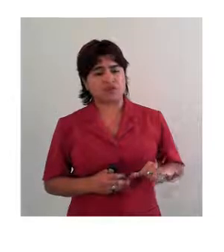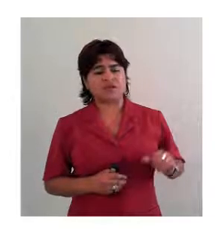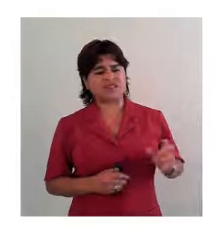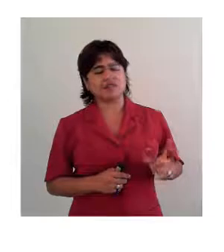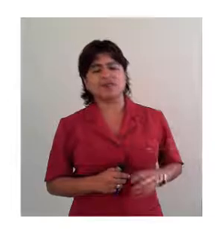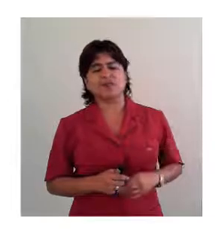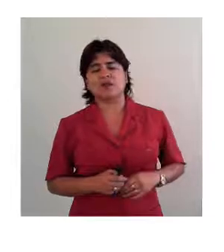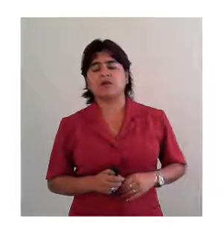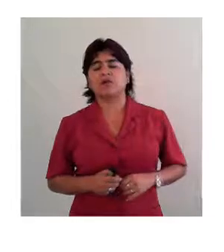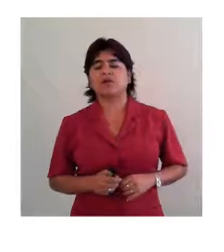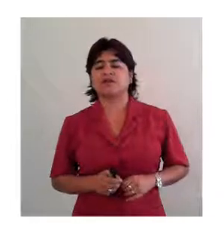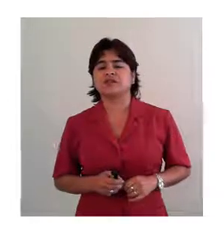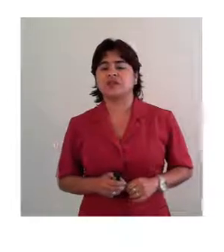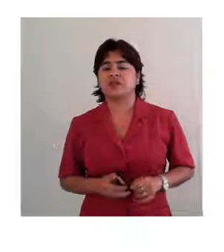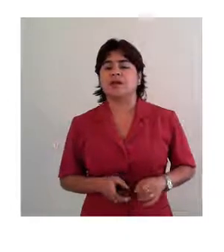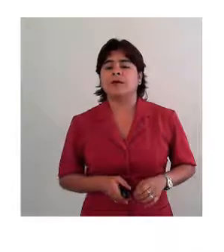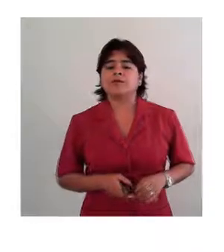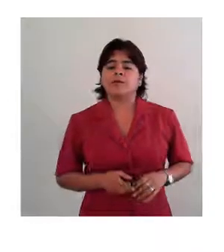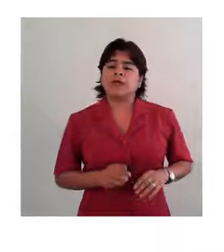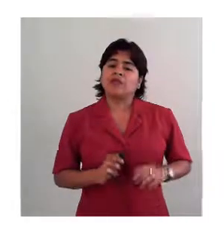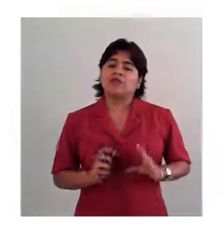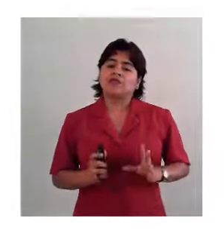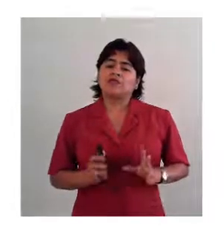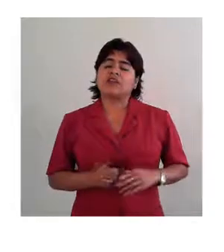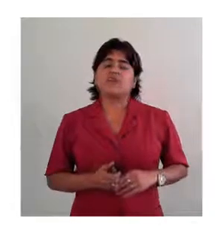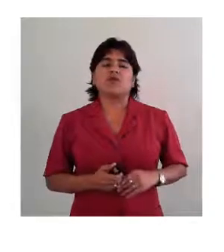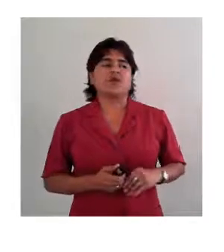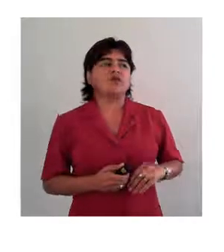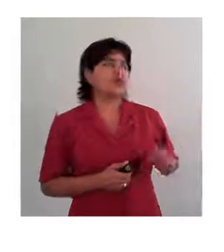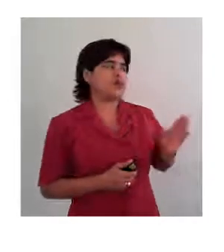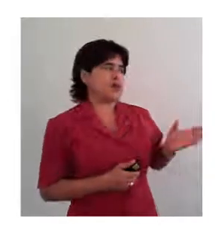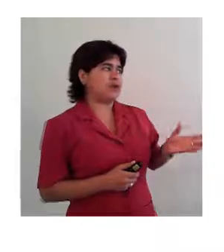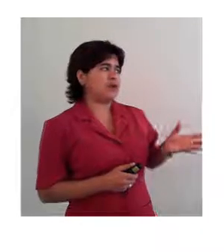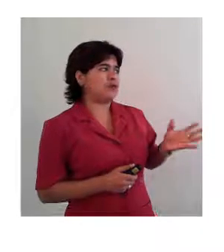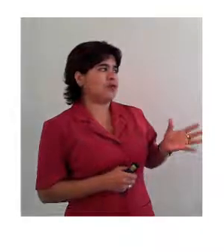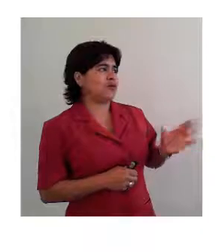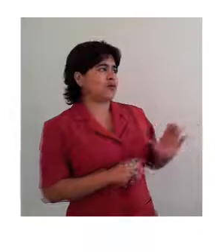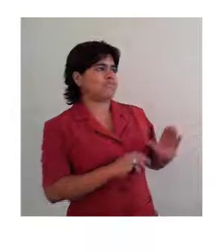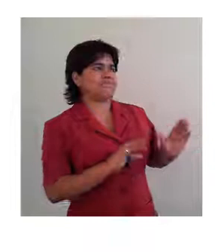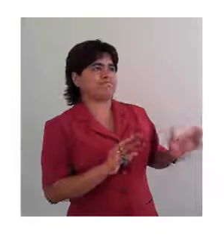ejemplo, ¿no? Entra bastante contrabando por esa zona. Narcotráfico, el último